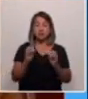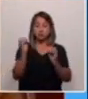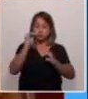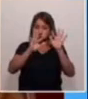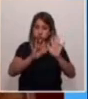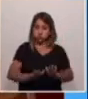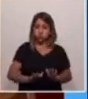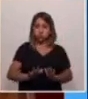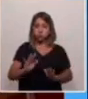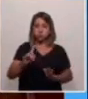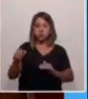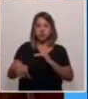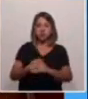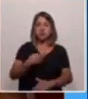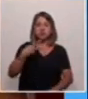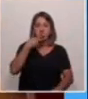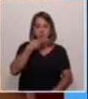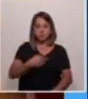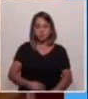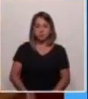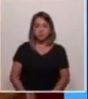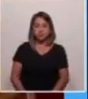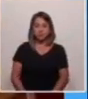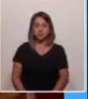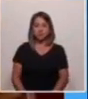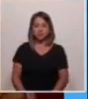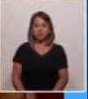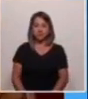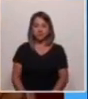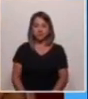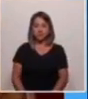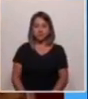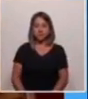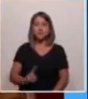te hagas más. Tiene la palabra enseguida la